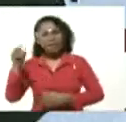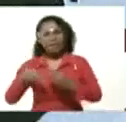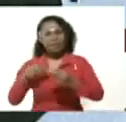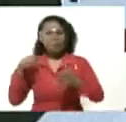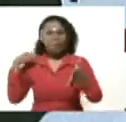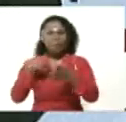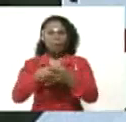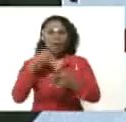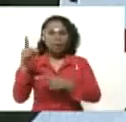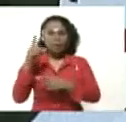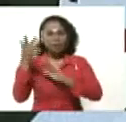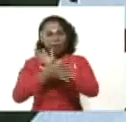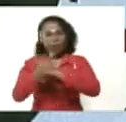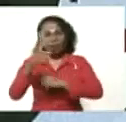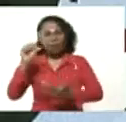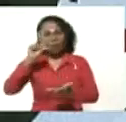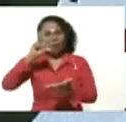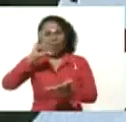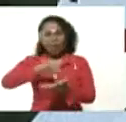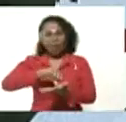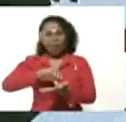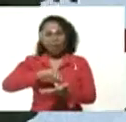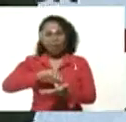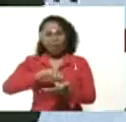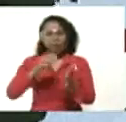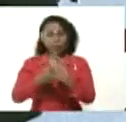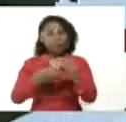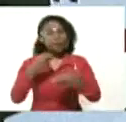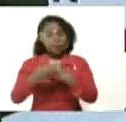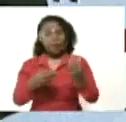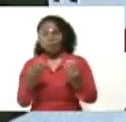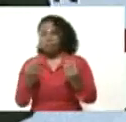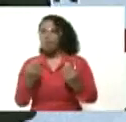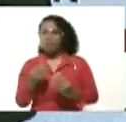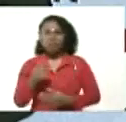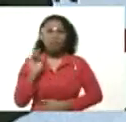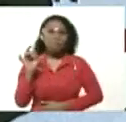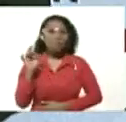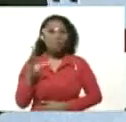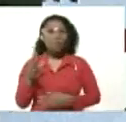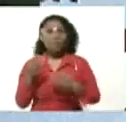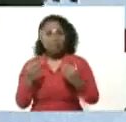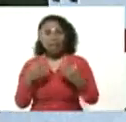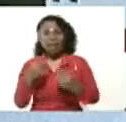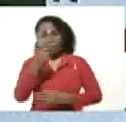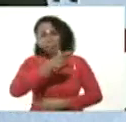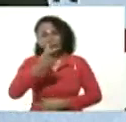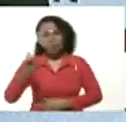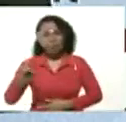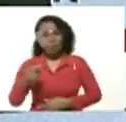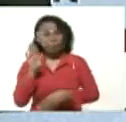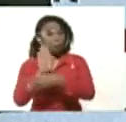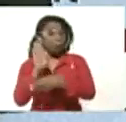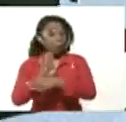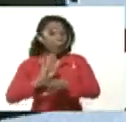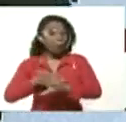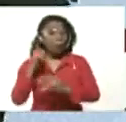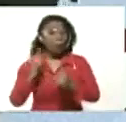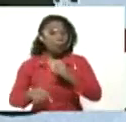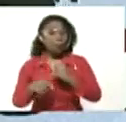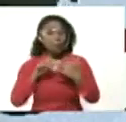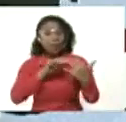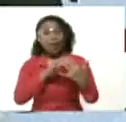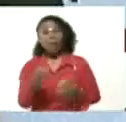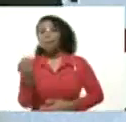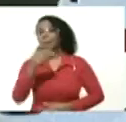Irán contra Mossadegh, y hubiera ahorrado, ¿no?, tanto dolor a tanta gente. Cuidado, porque en las últimas guerras, además,